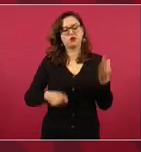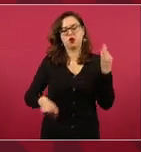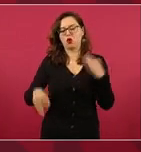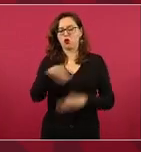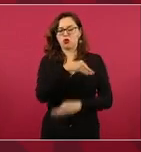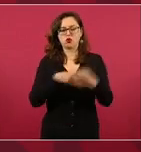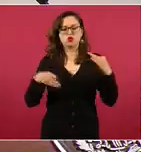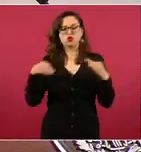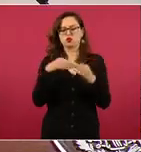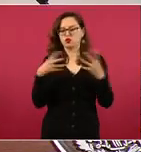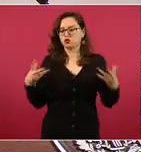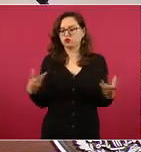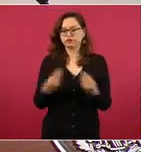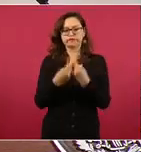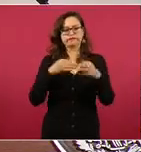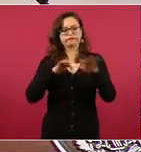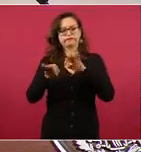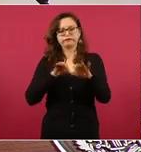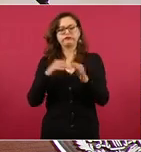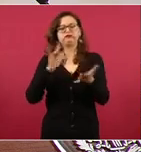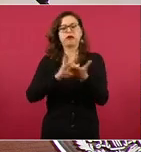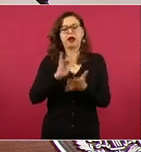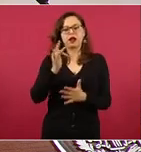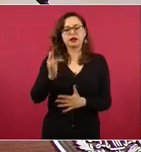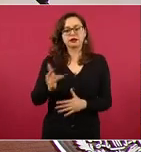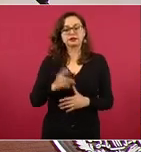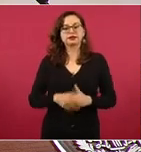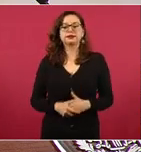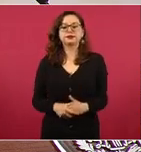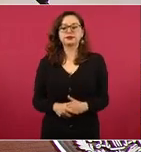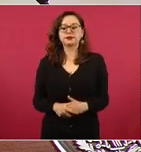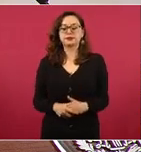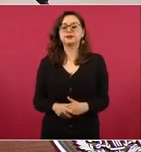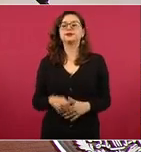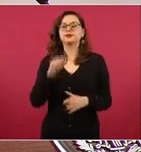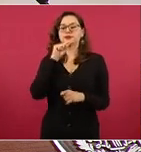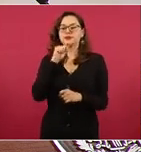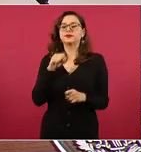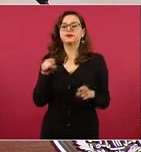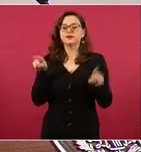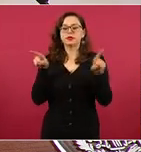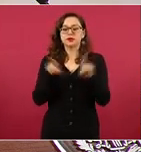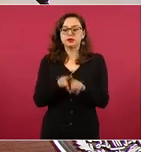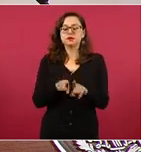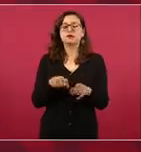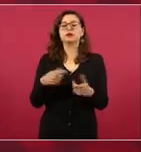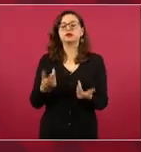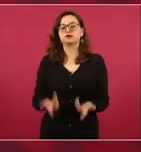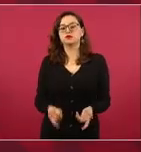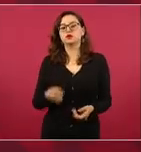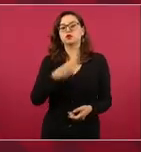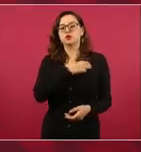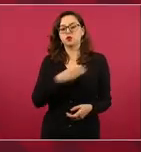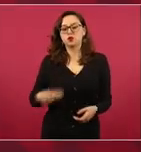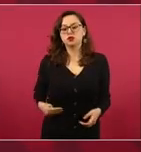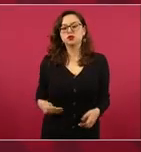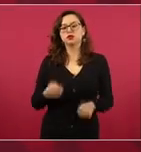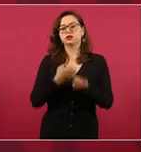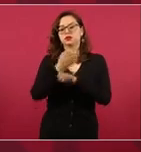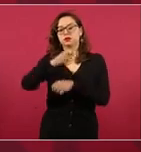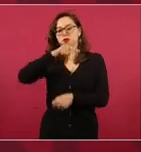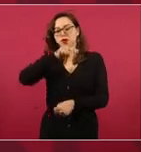Protección Ciudadana. También a las fuerzas de seguridad estatales, municipales,